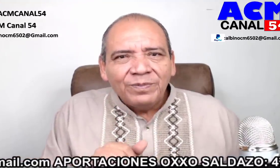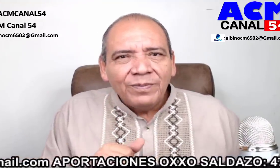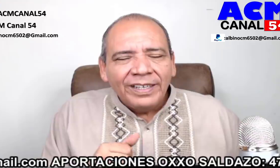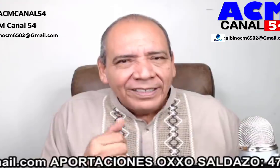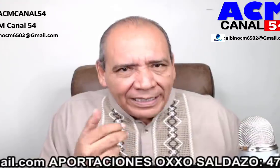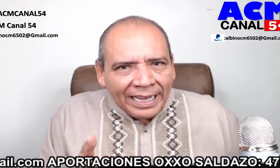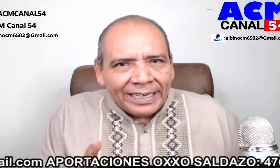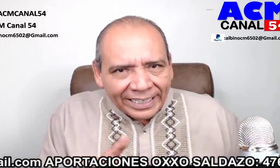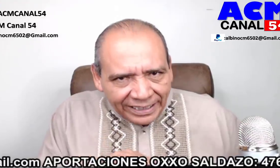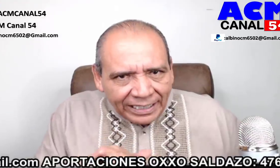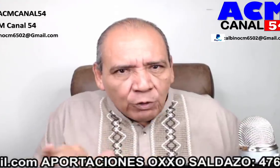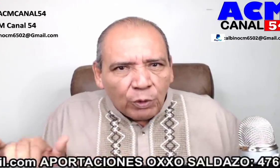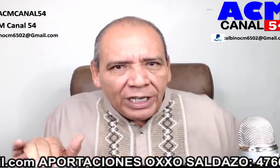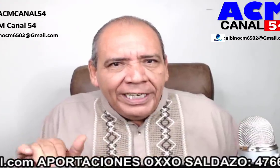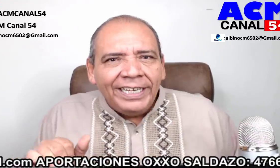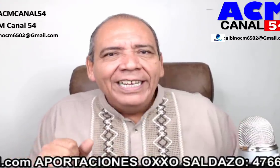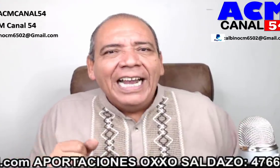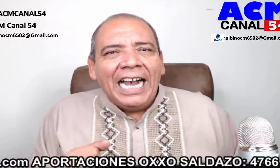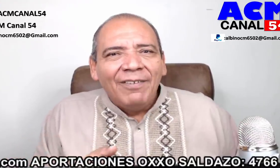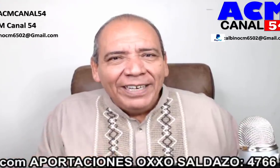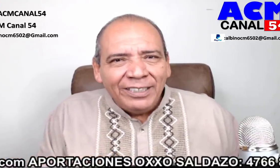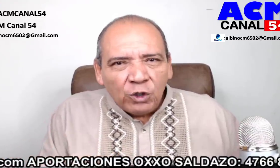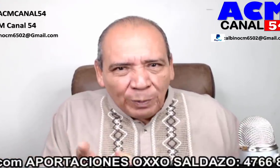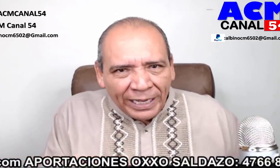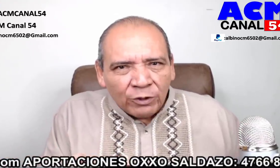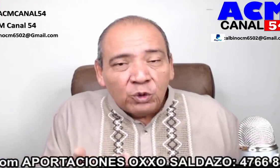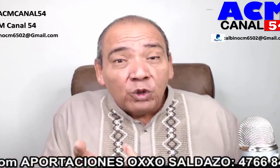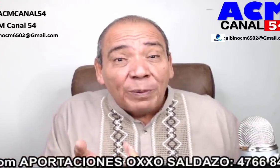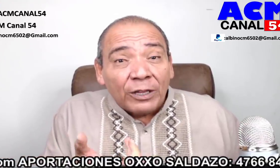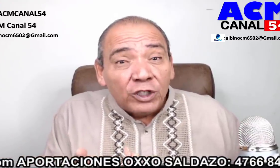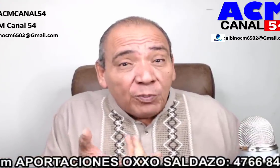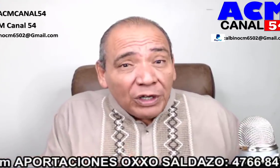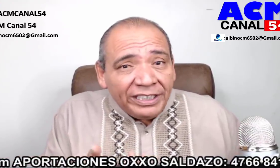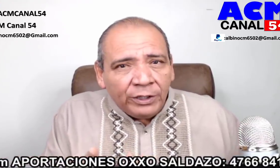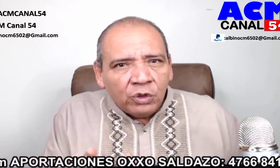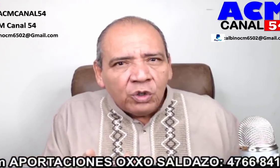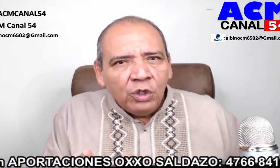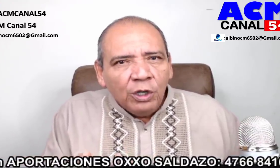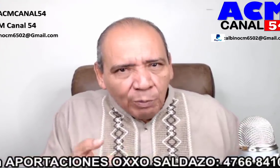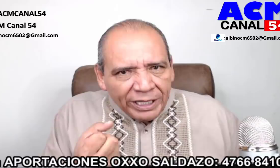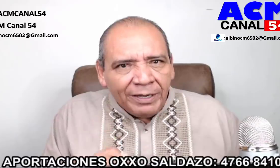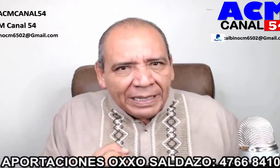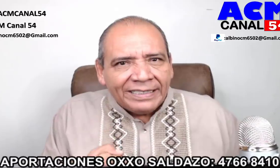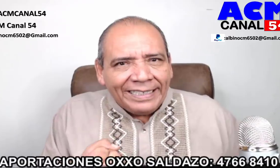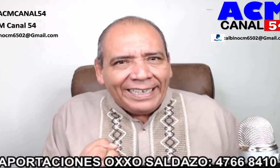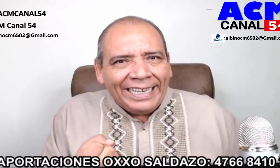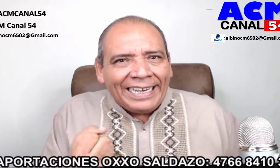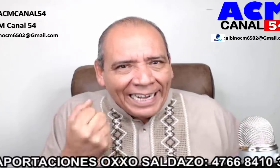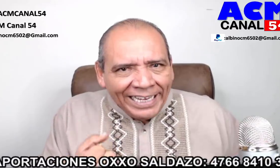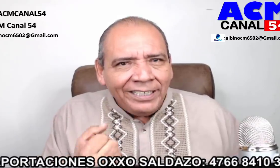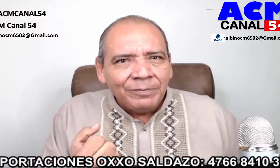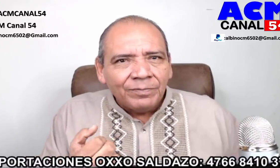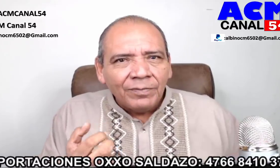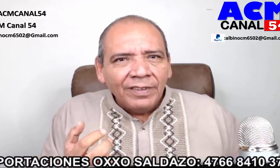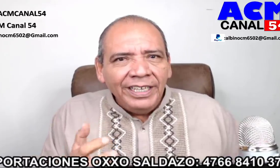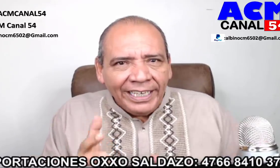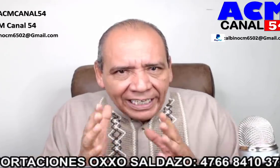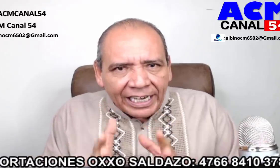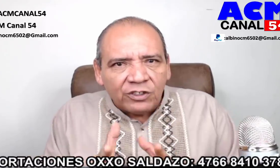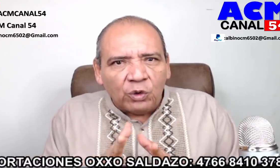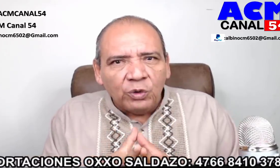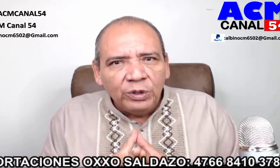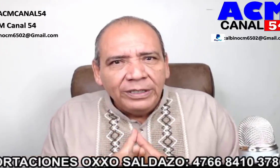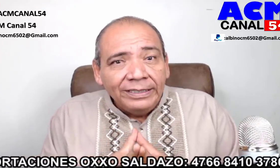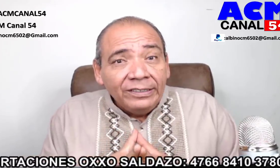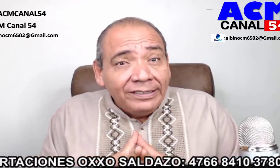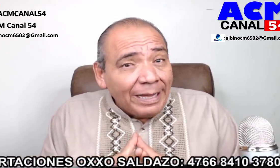partido, que está rechazado por el INE. A ver si sus operadores políticos pueden más que la ley y que